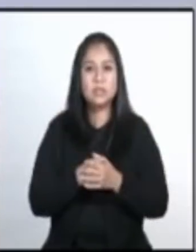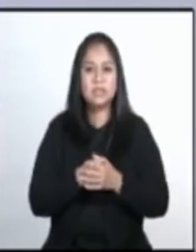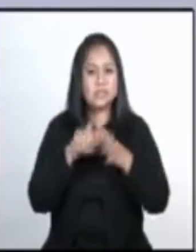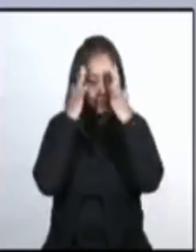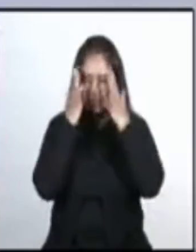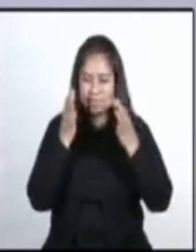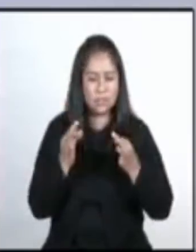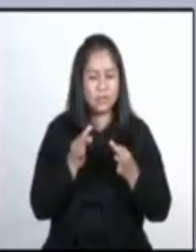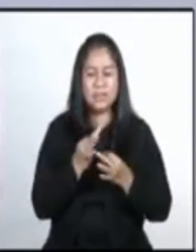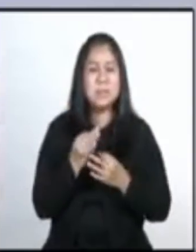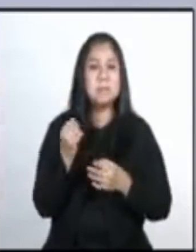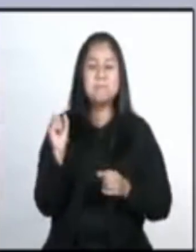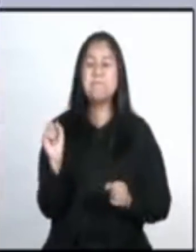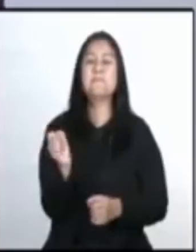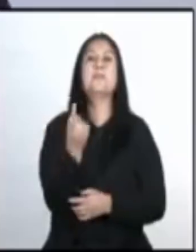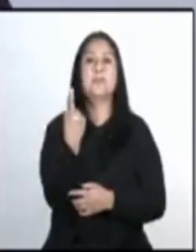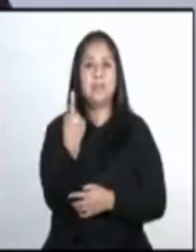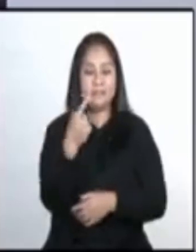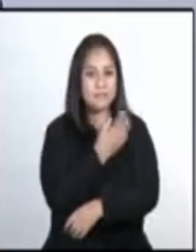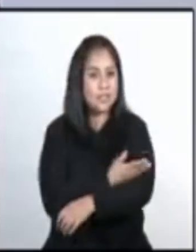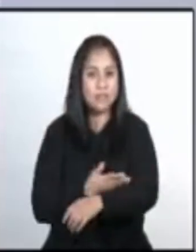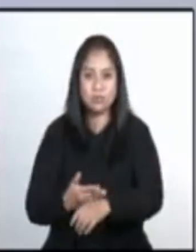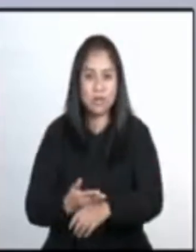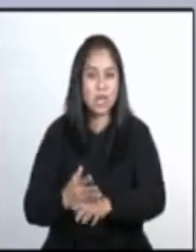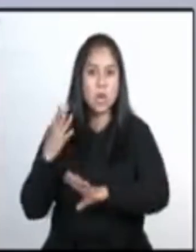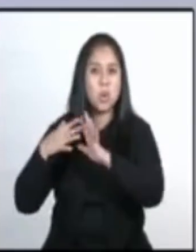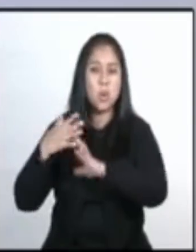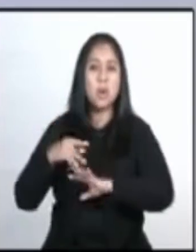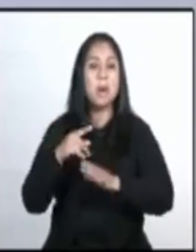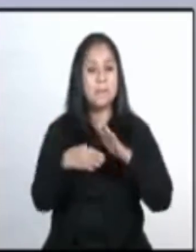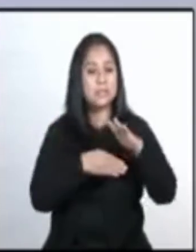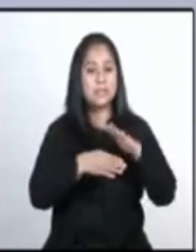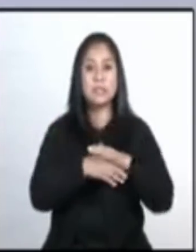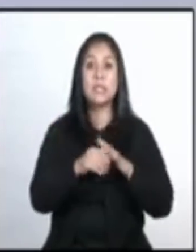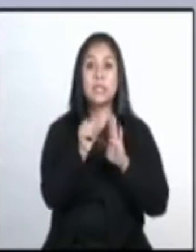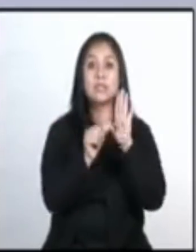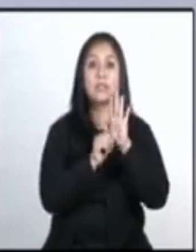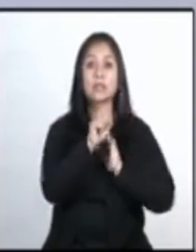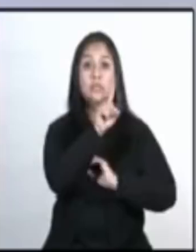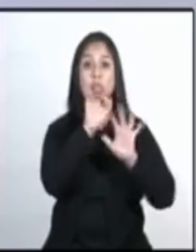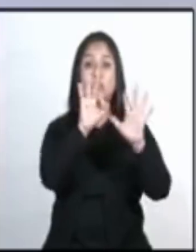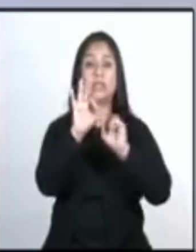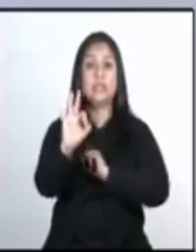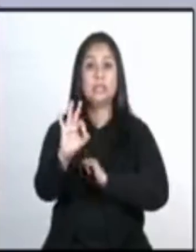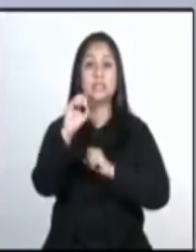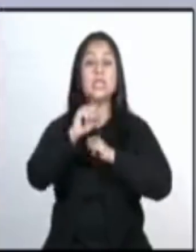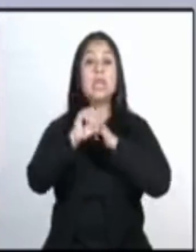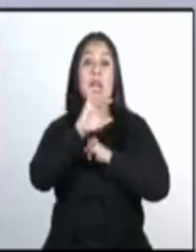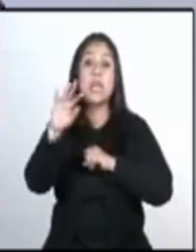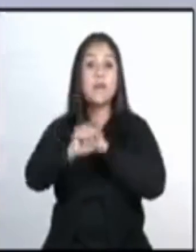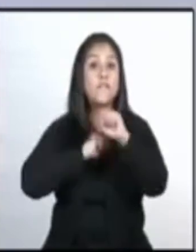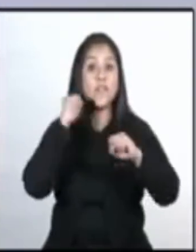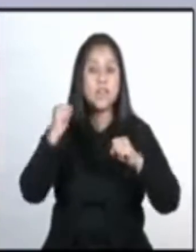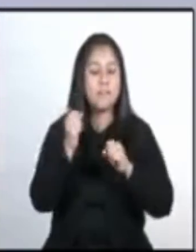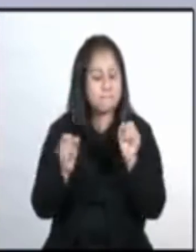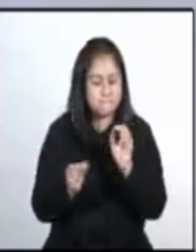decisiones que son primera vez en la historia que se da, basado en el artículo 183 de la Constitución, inciso F, que me toca por